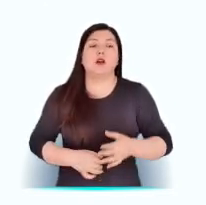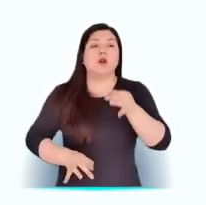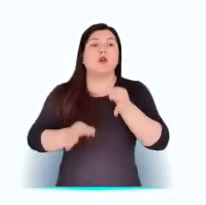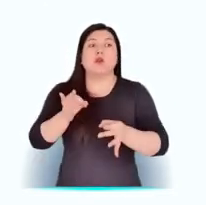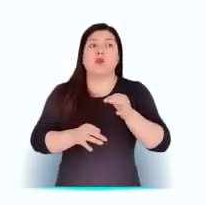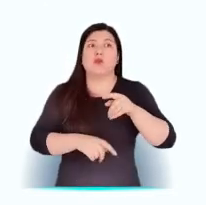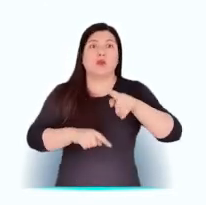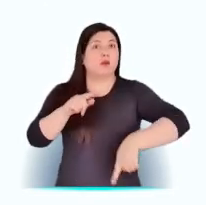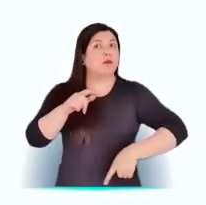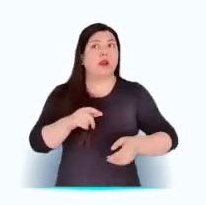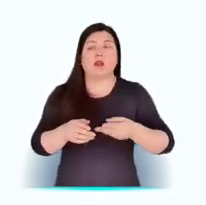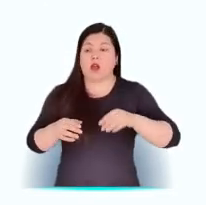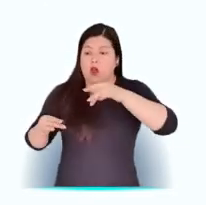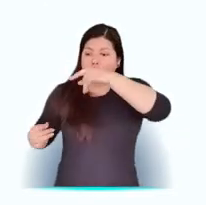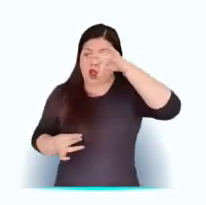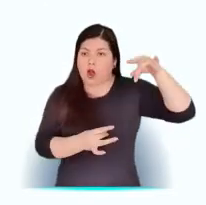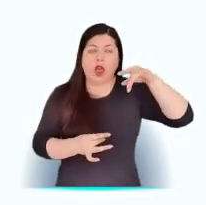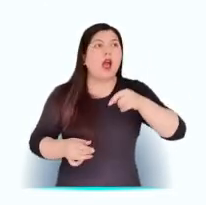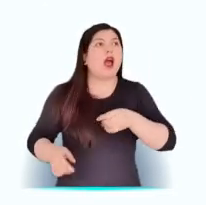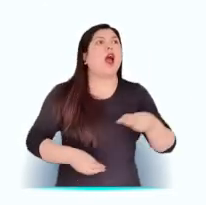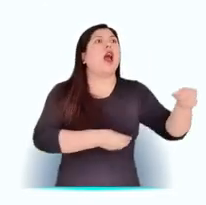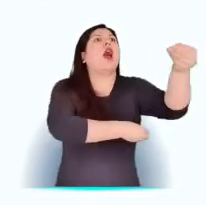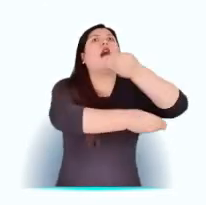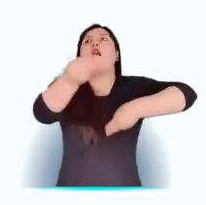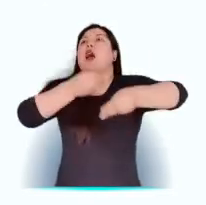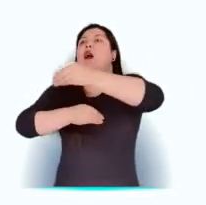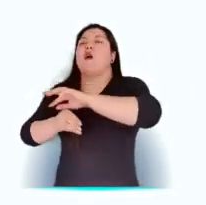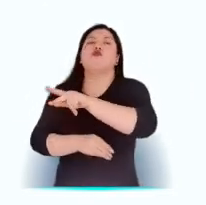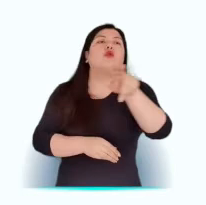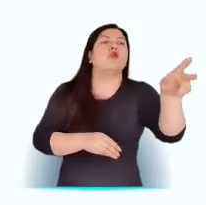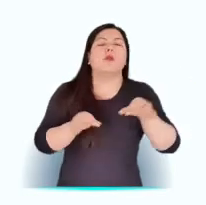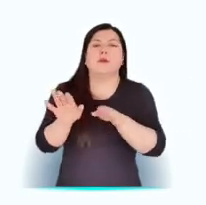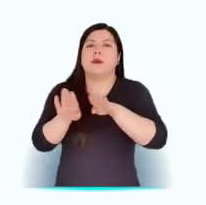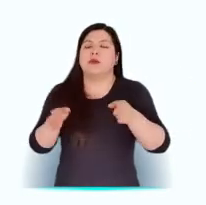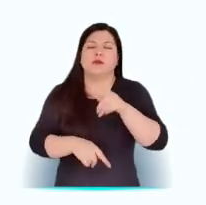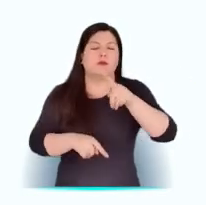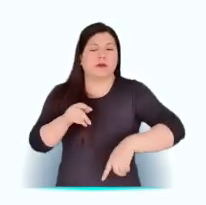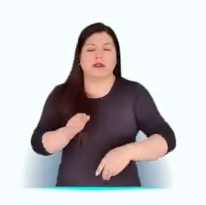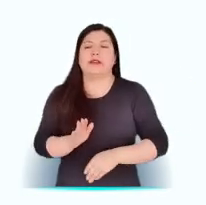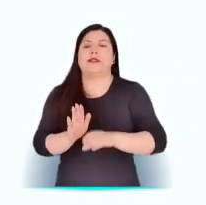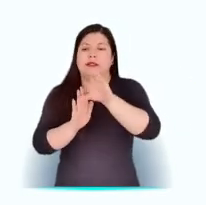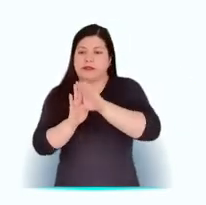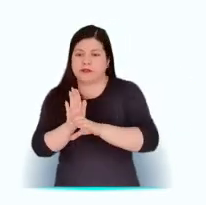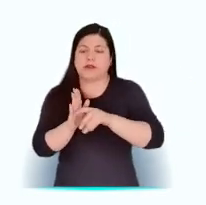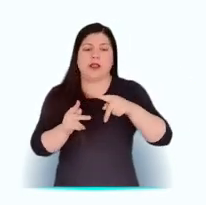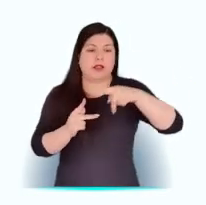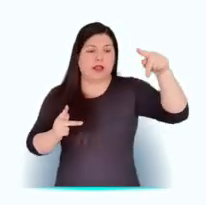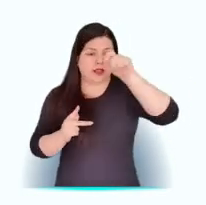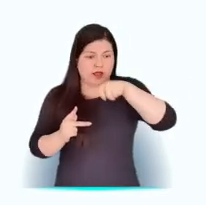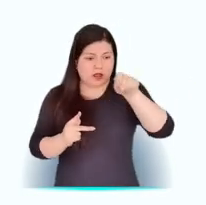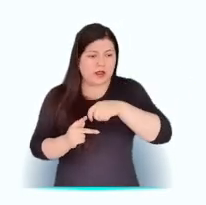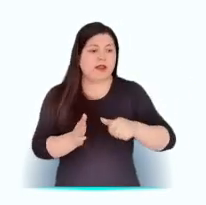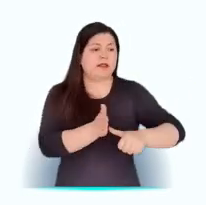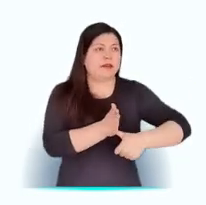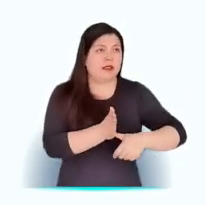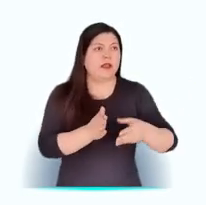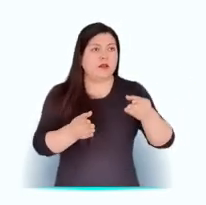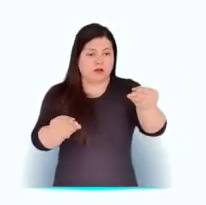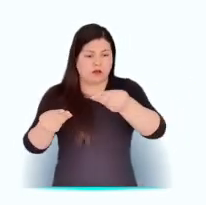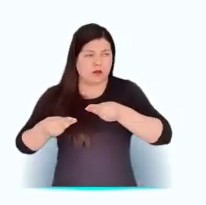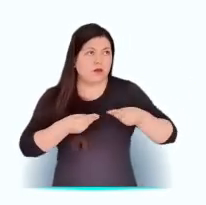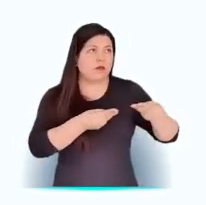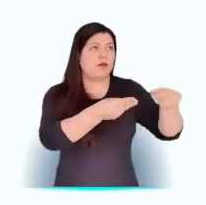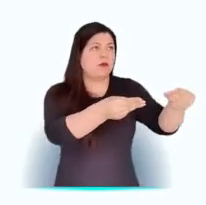entrega el votante y desinfectar sus manos después de recibir y entregar la cédula de ciudadanía. El jurado no debe compartir el material electoral